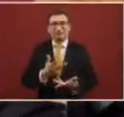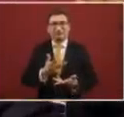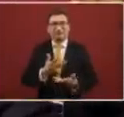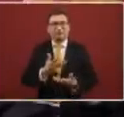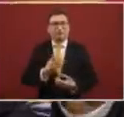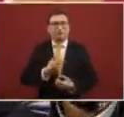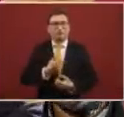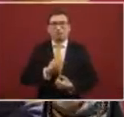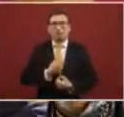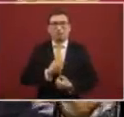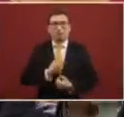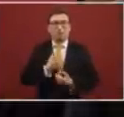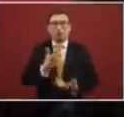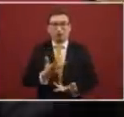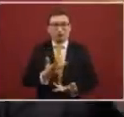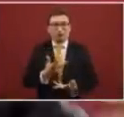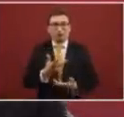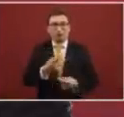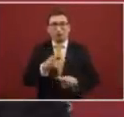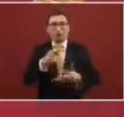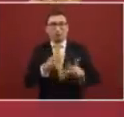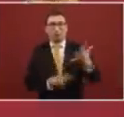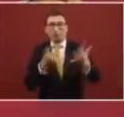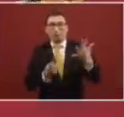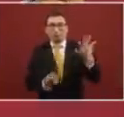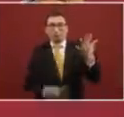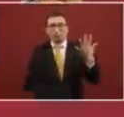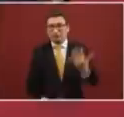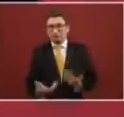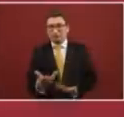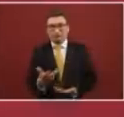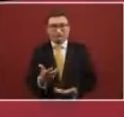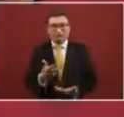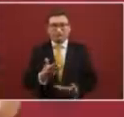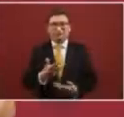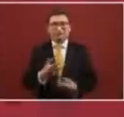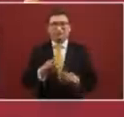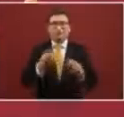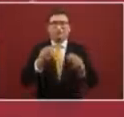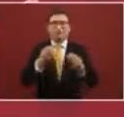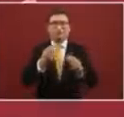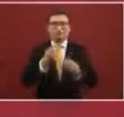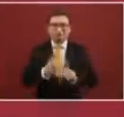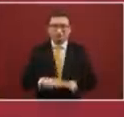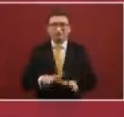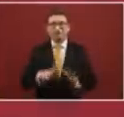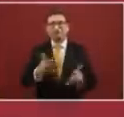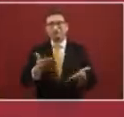las ocho columnas, ¿no? Se cae